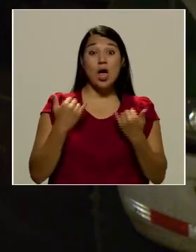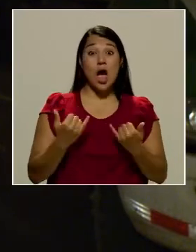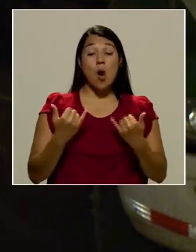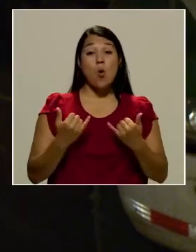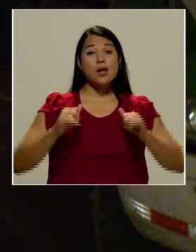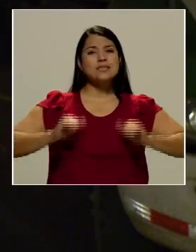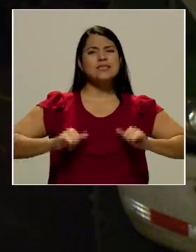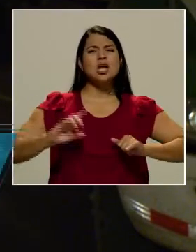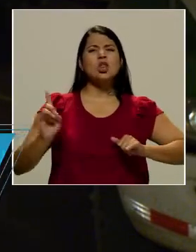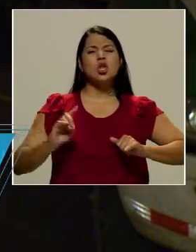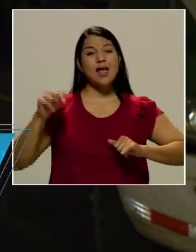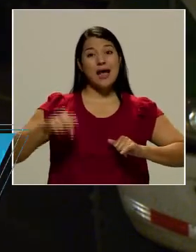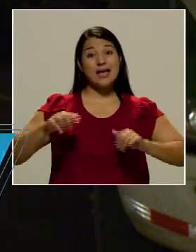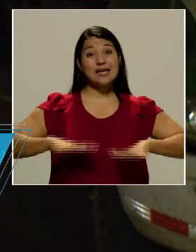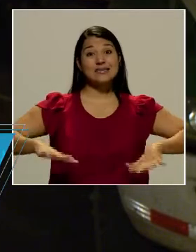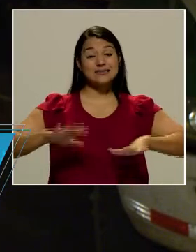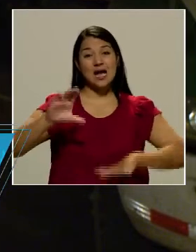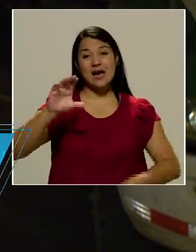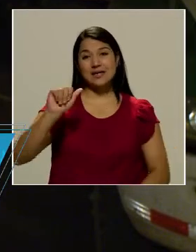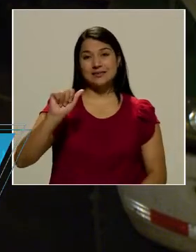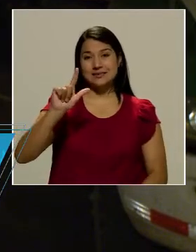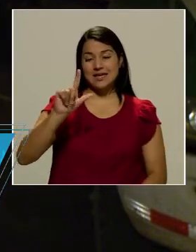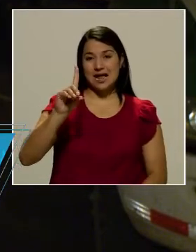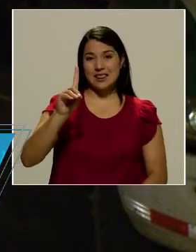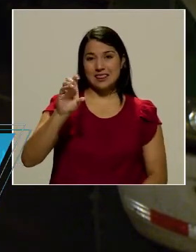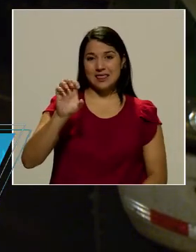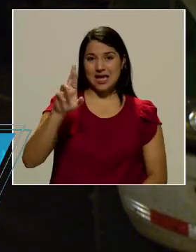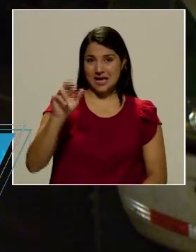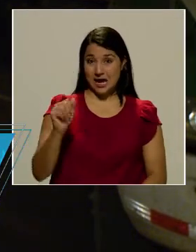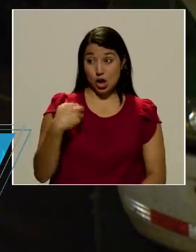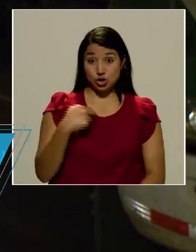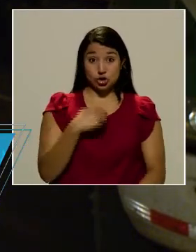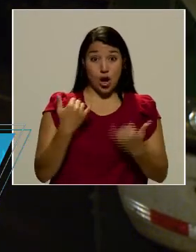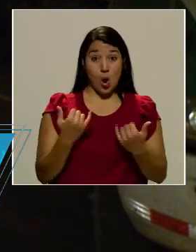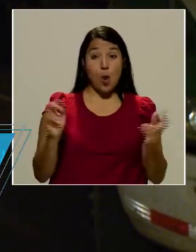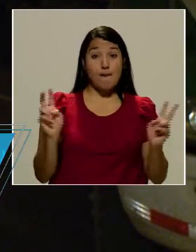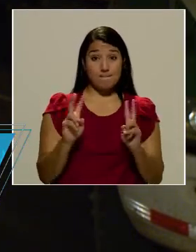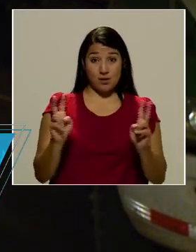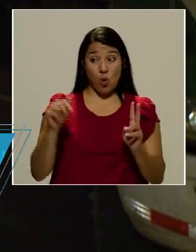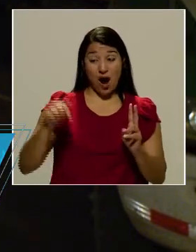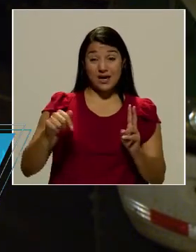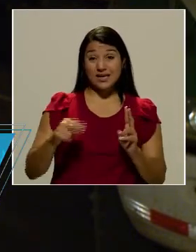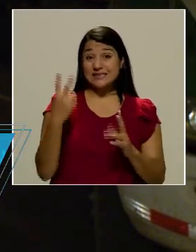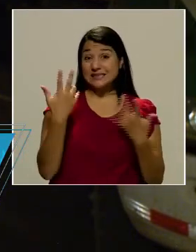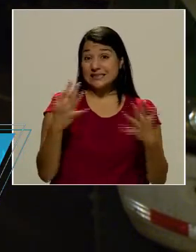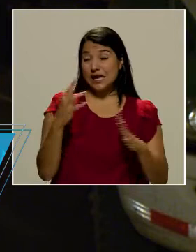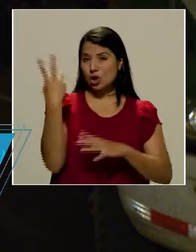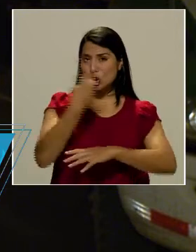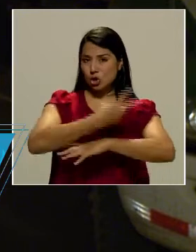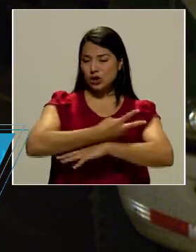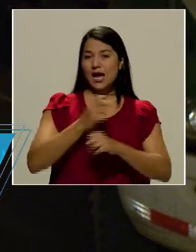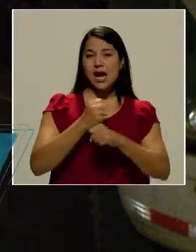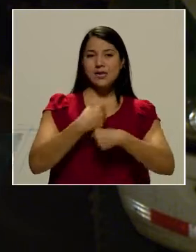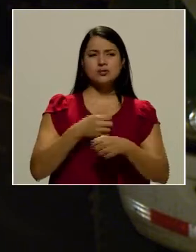en Caldera, uno de los puntos que desde ya más de 2 días se mantienen aquí realizando la manifestación y también